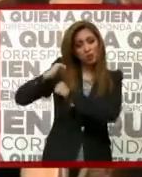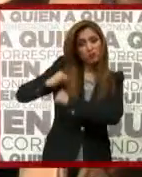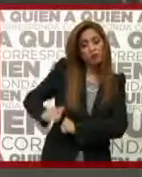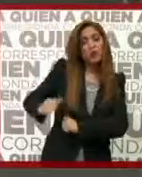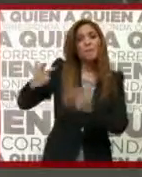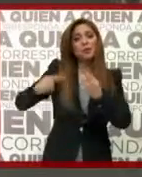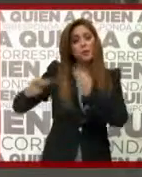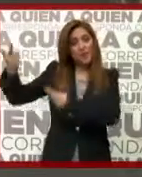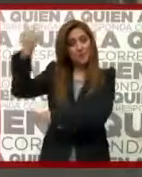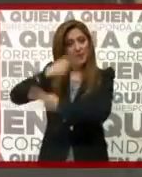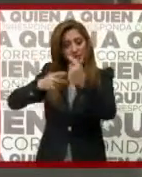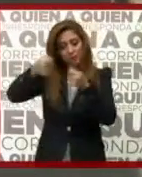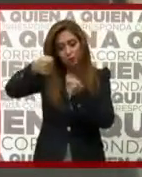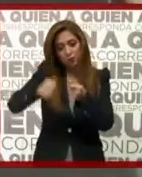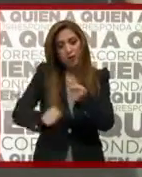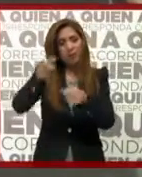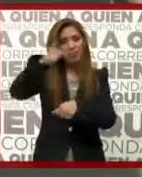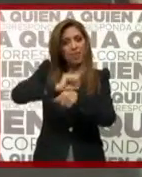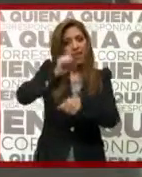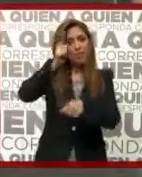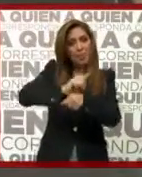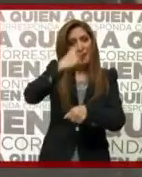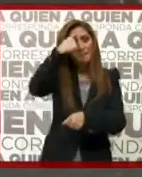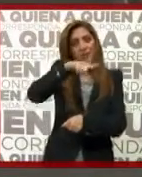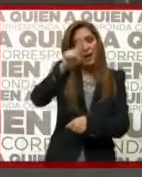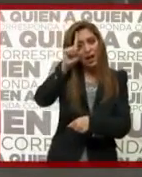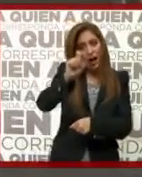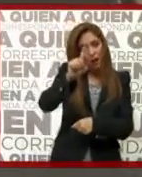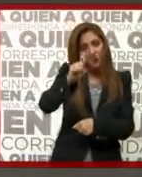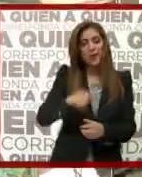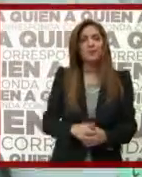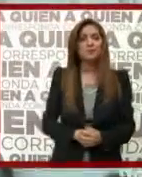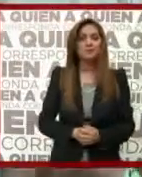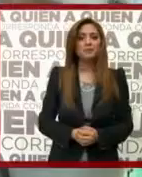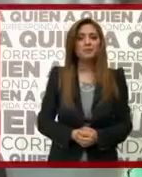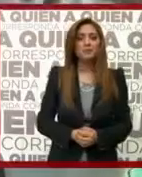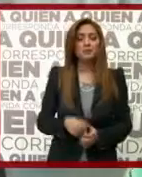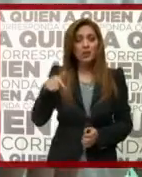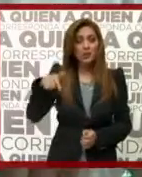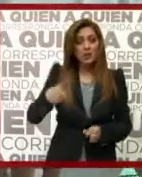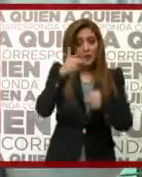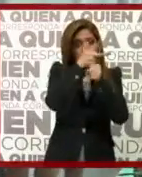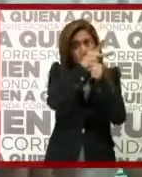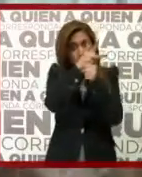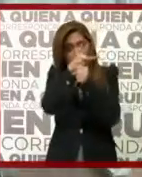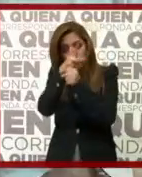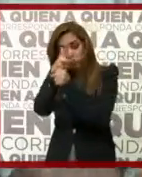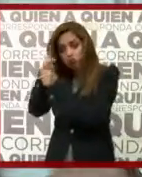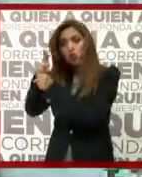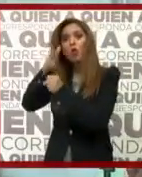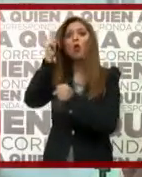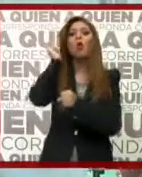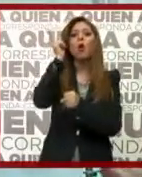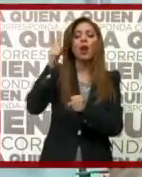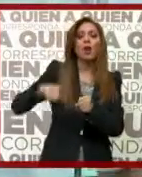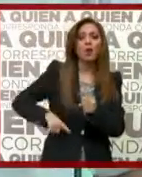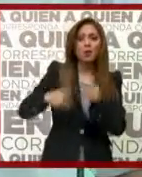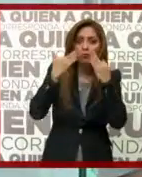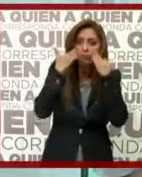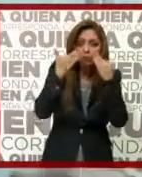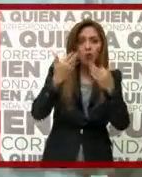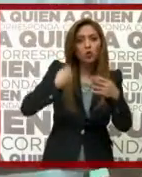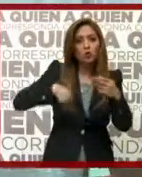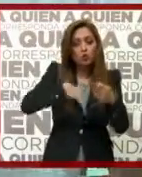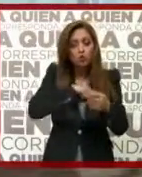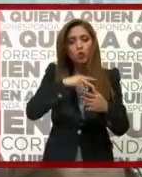alguien a abrir la llave todos los días. Y que todos estos reportajes que los tomen en cuenta y que sigamos adelante y